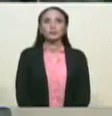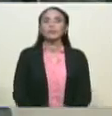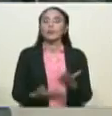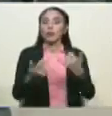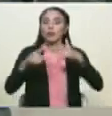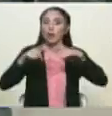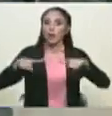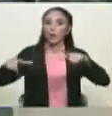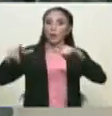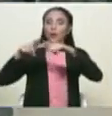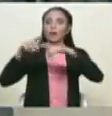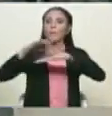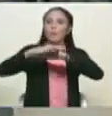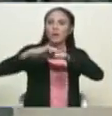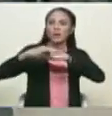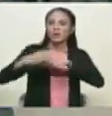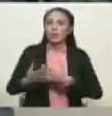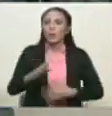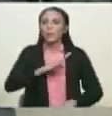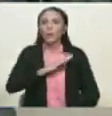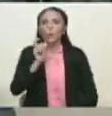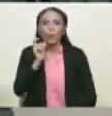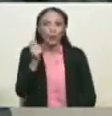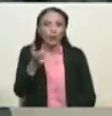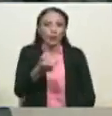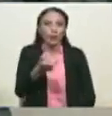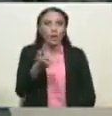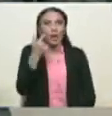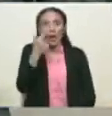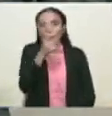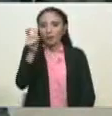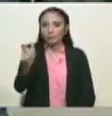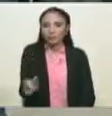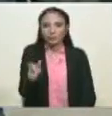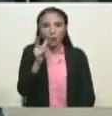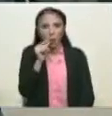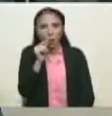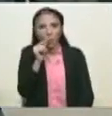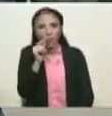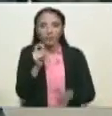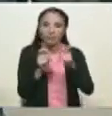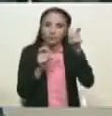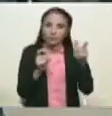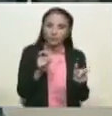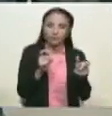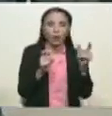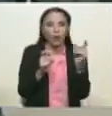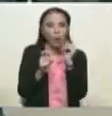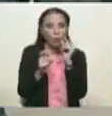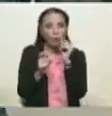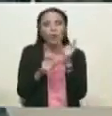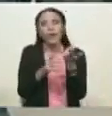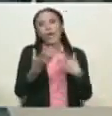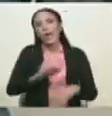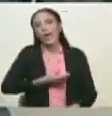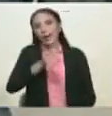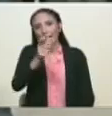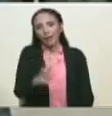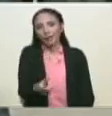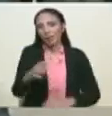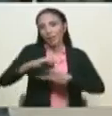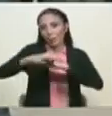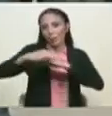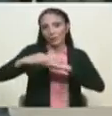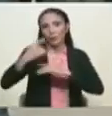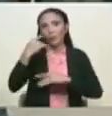municipio Ambrosio Plaza, acompañado con nuestro hermano Luis Figueroa, alcalde de este municipio, nuestro Estado Mayor